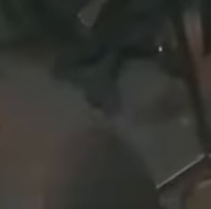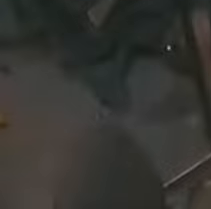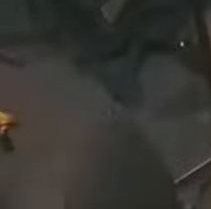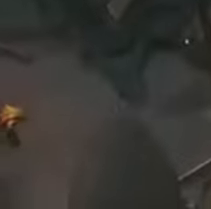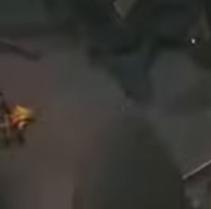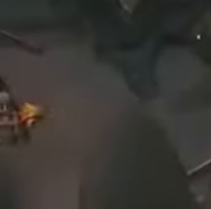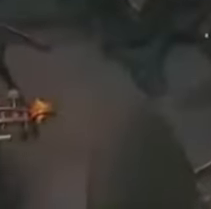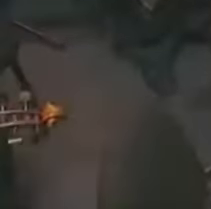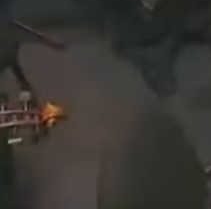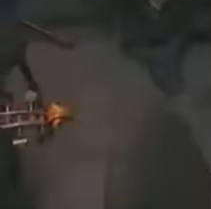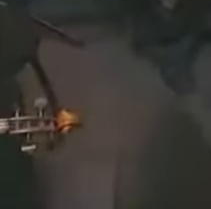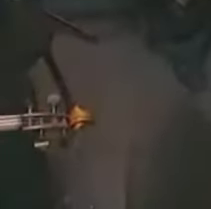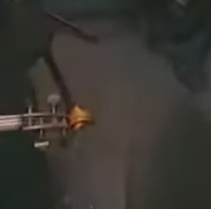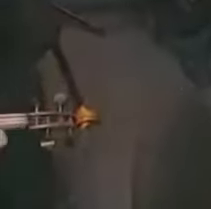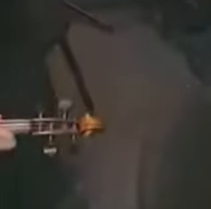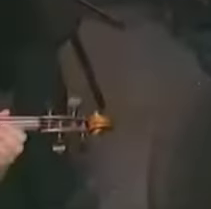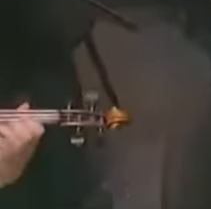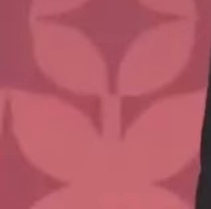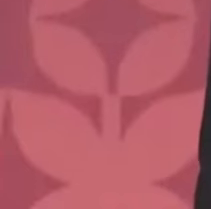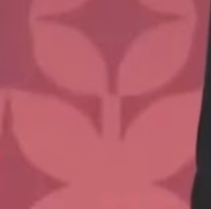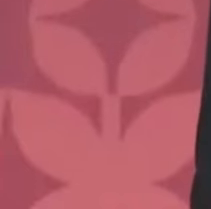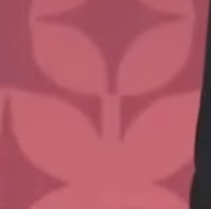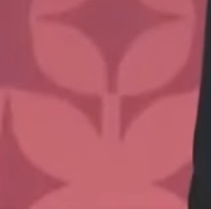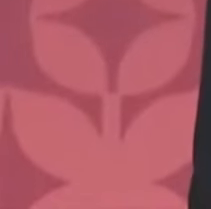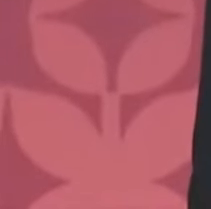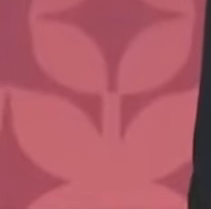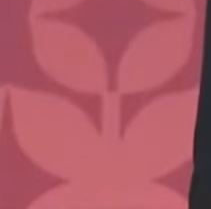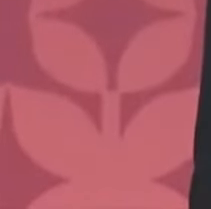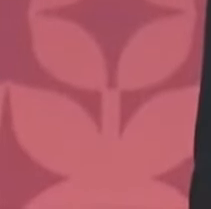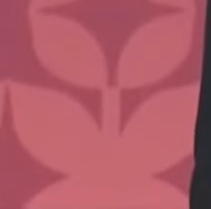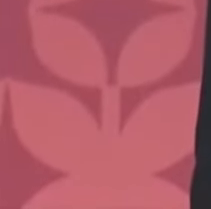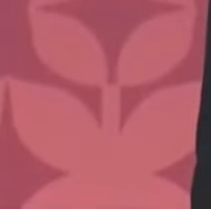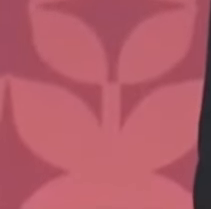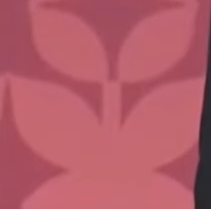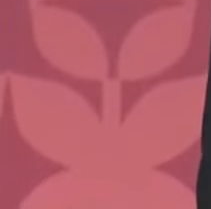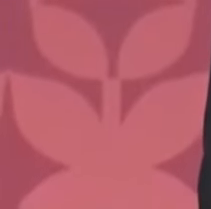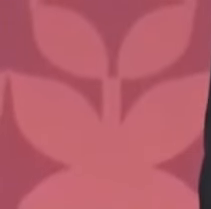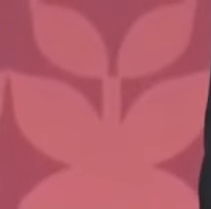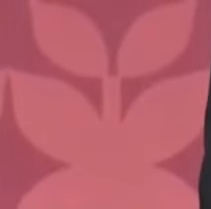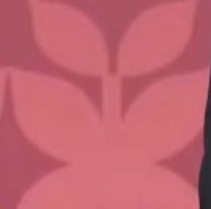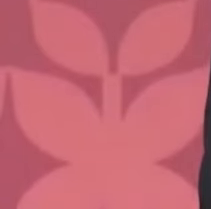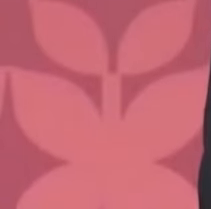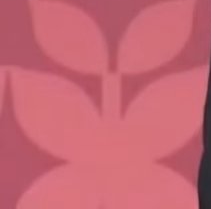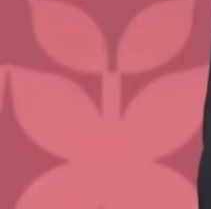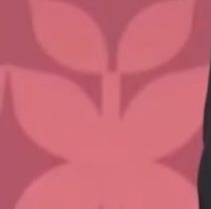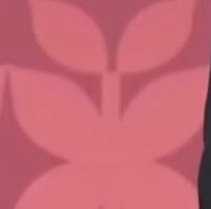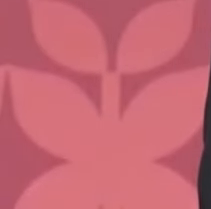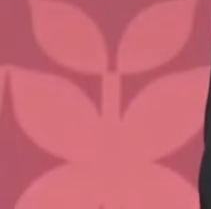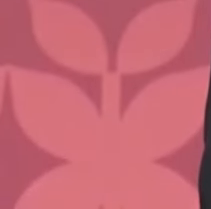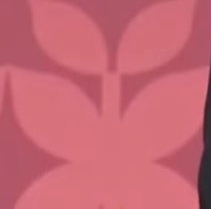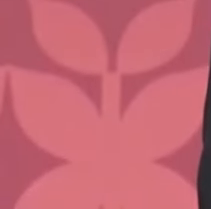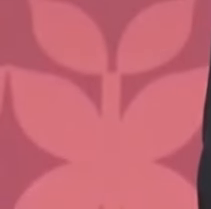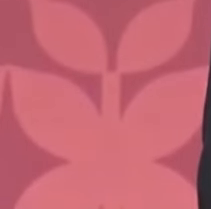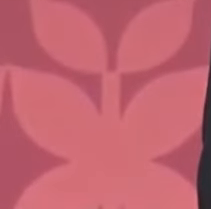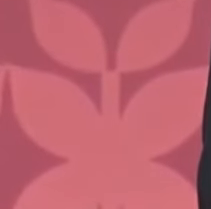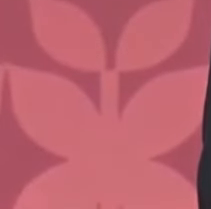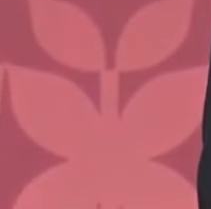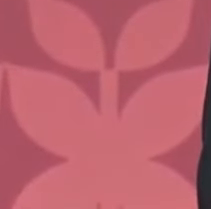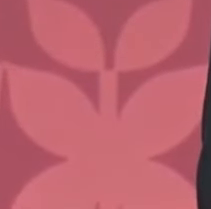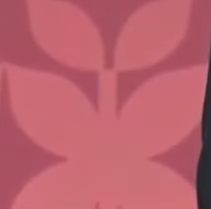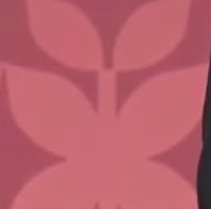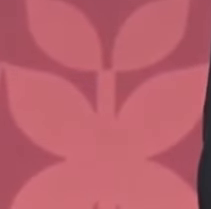Cero apestad y el vigor, y retienden sus centros de tierra,